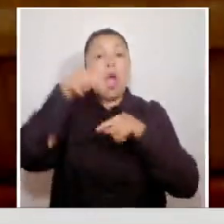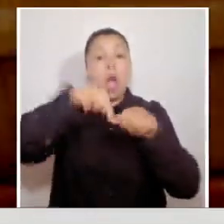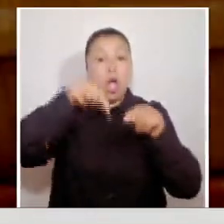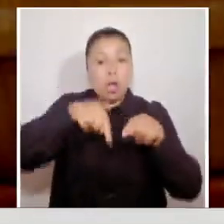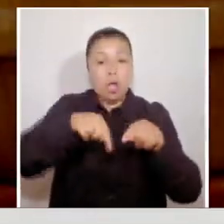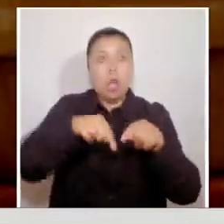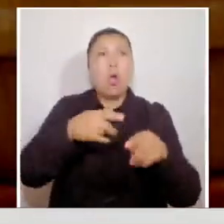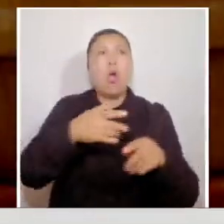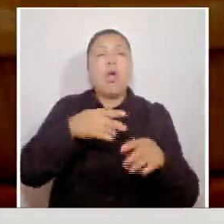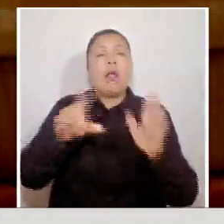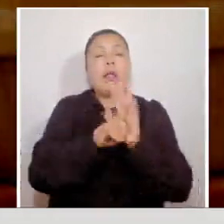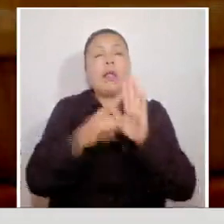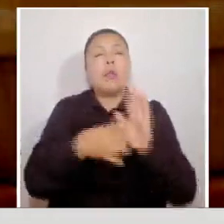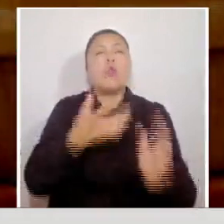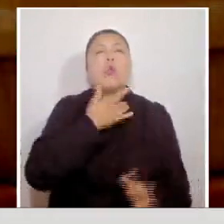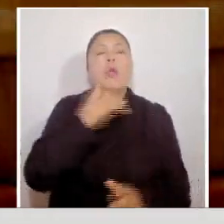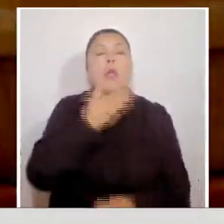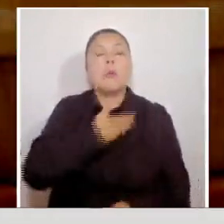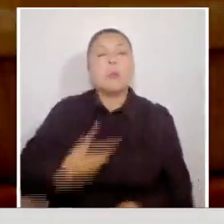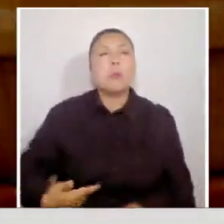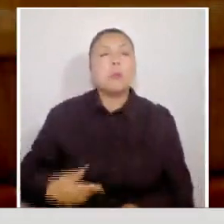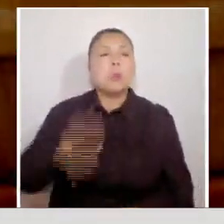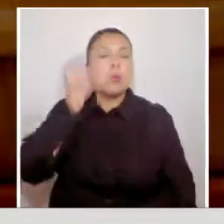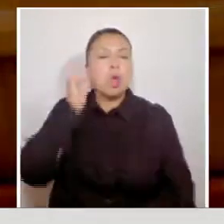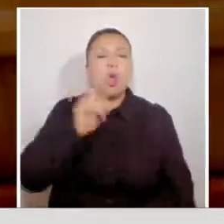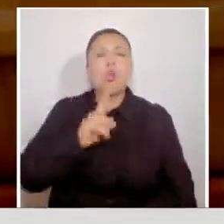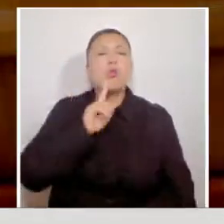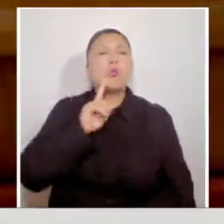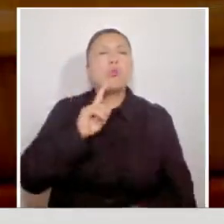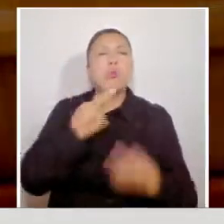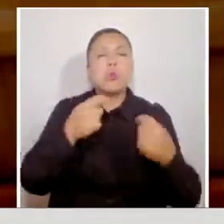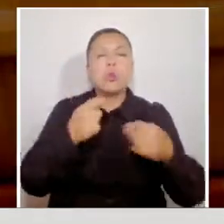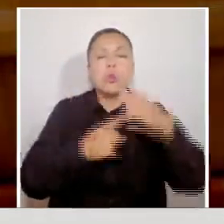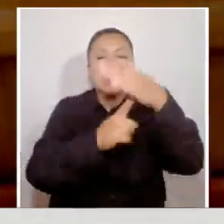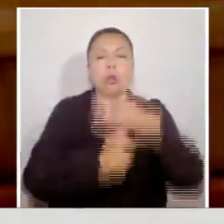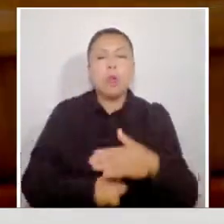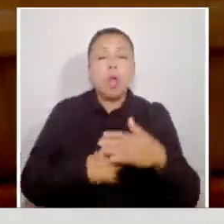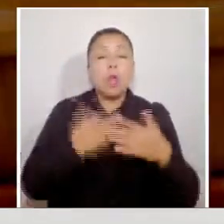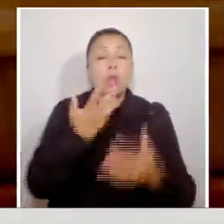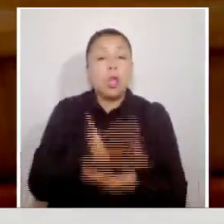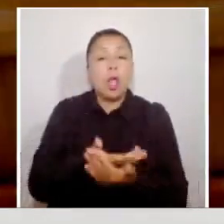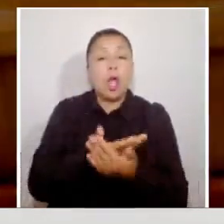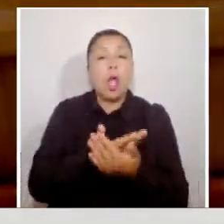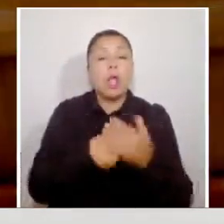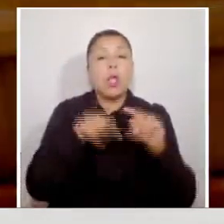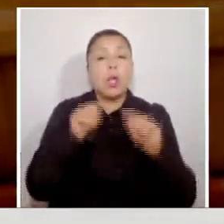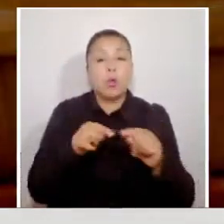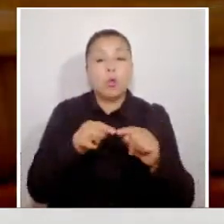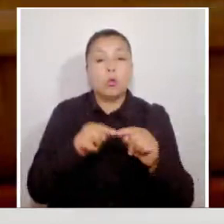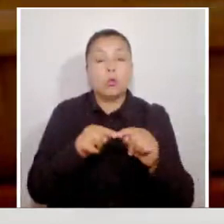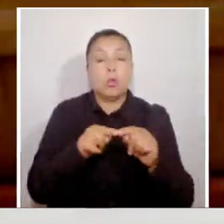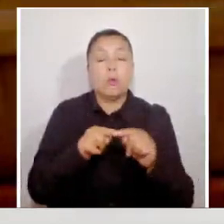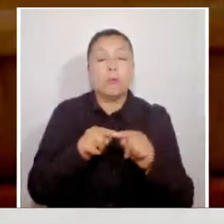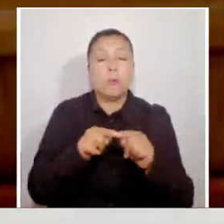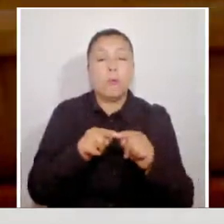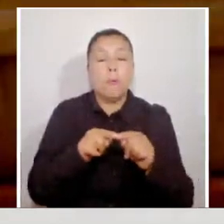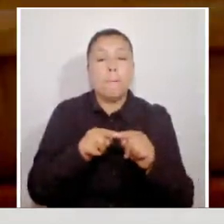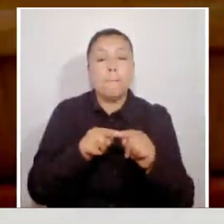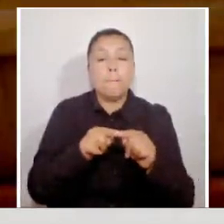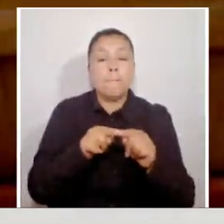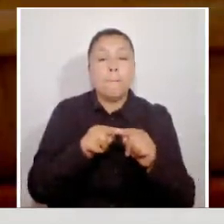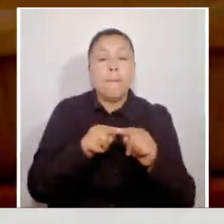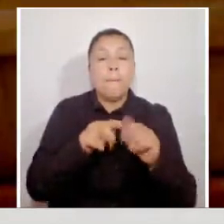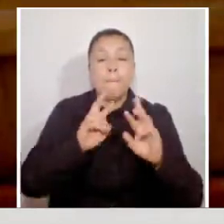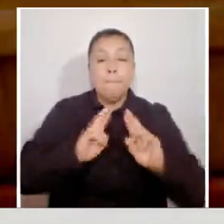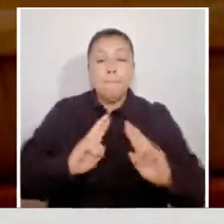presidenta no se trata de discriminar sino que existe una atenuante que es la irreprochable conducta anterior y